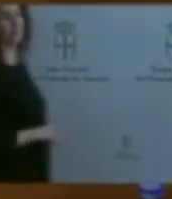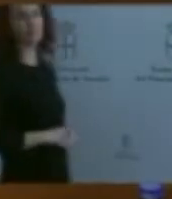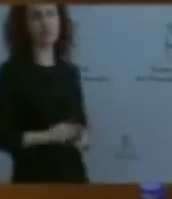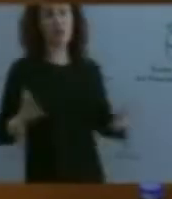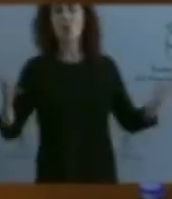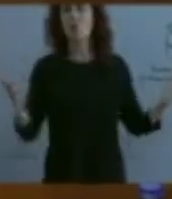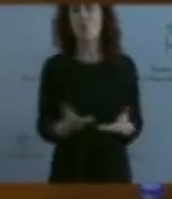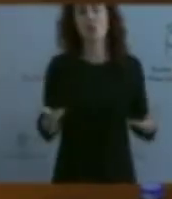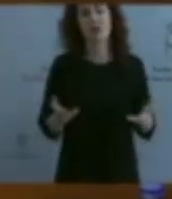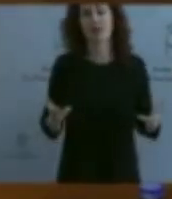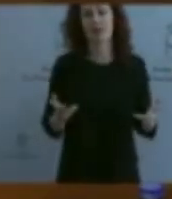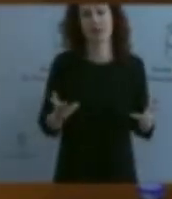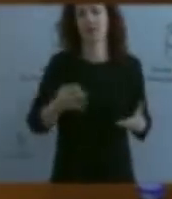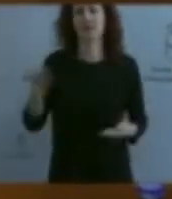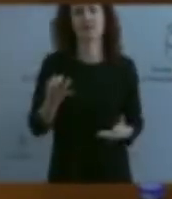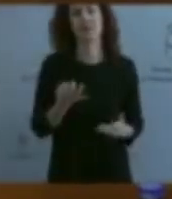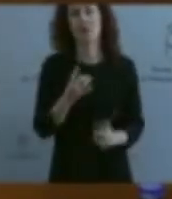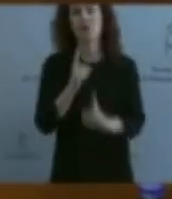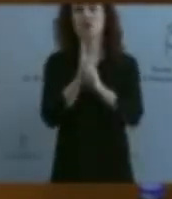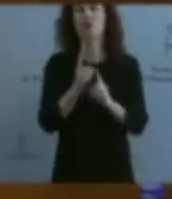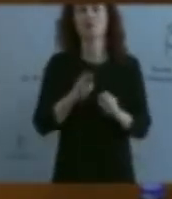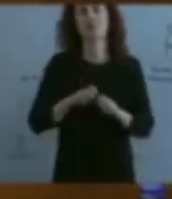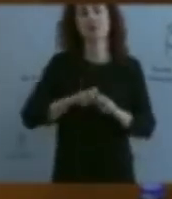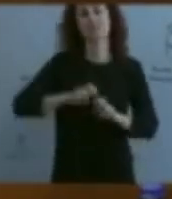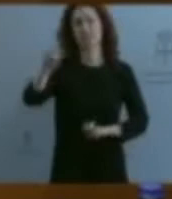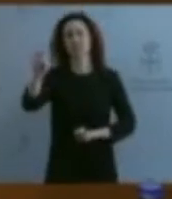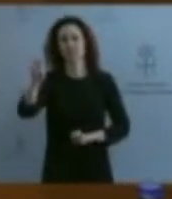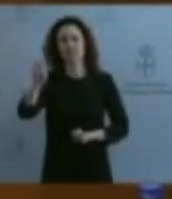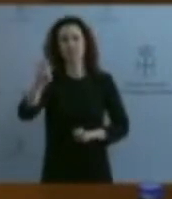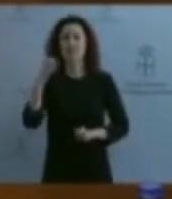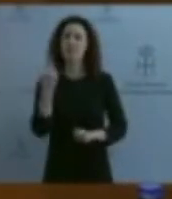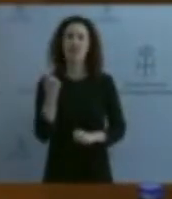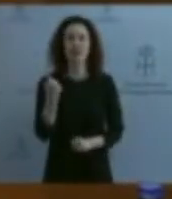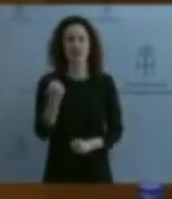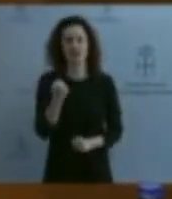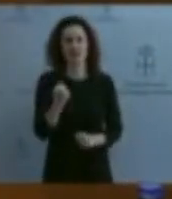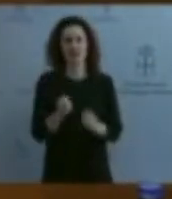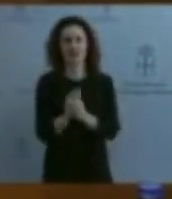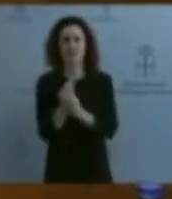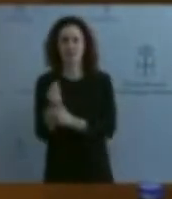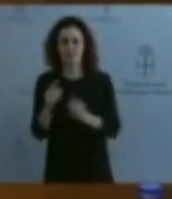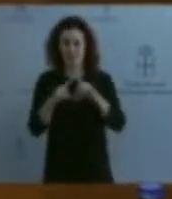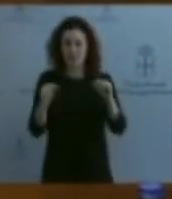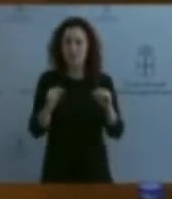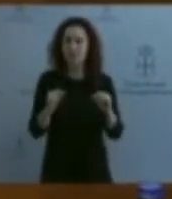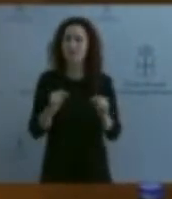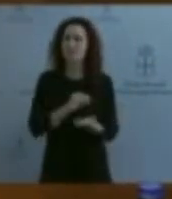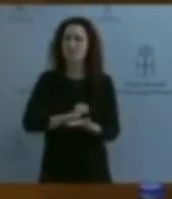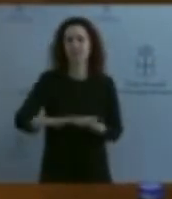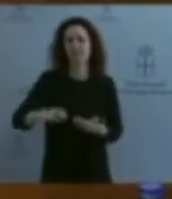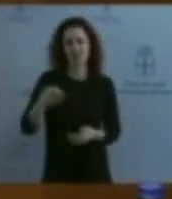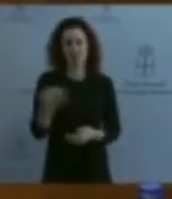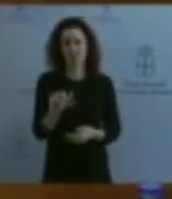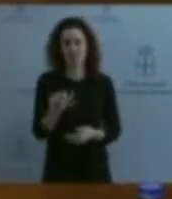la soberanía energética y productiva de Asturias. Es urgente que hablemos de nacionalizar parte de nuestra industria para poner fin al declive de